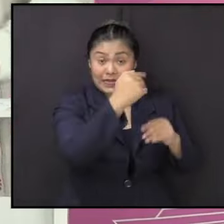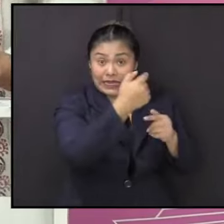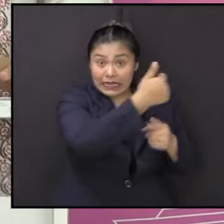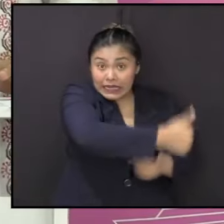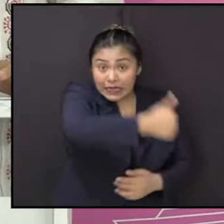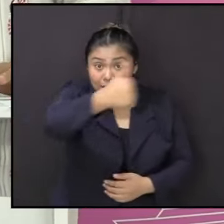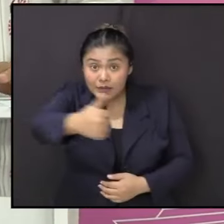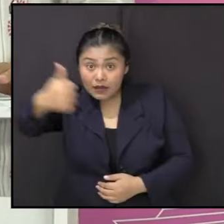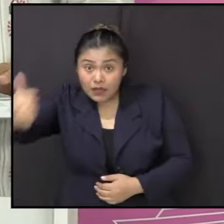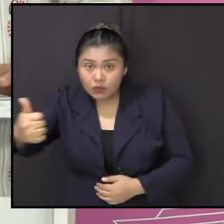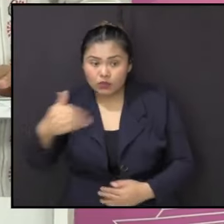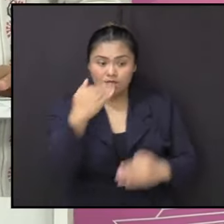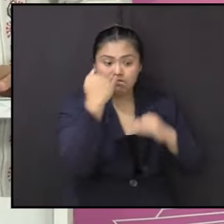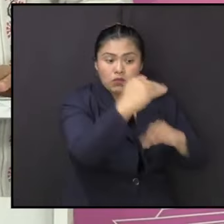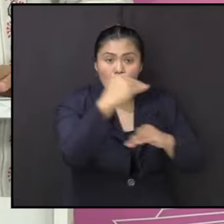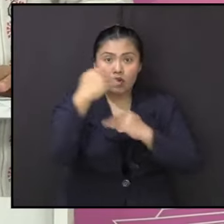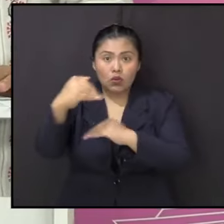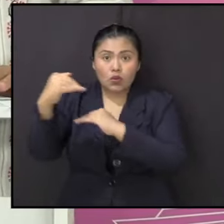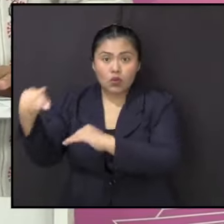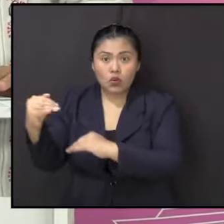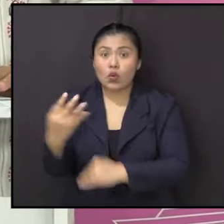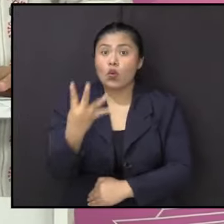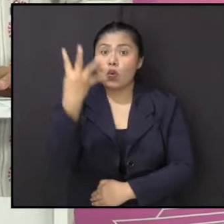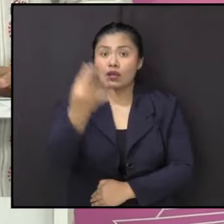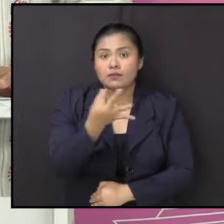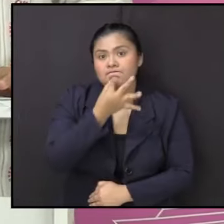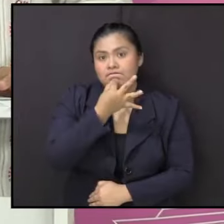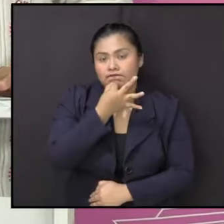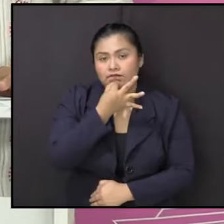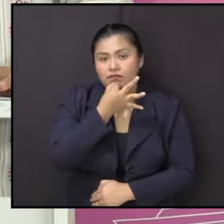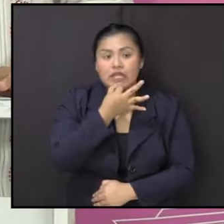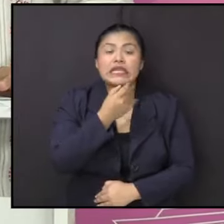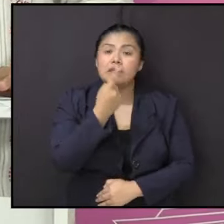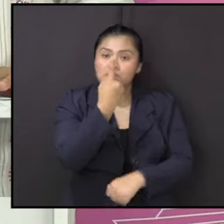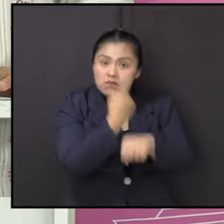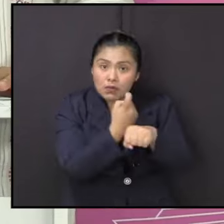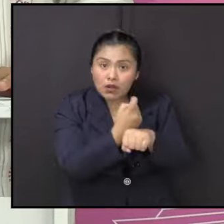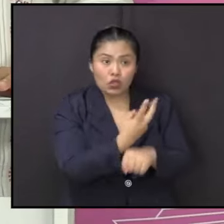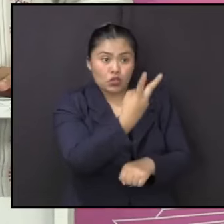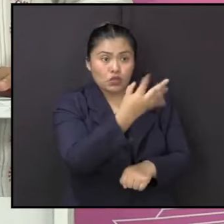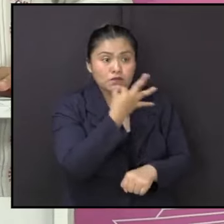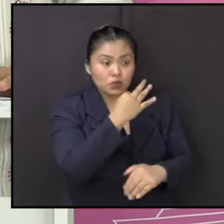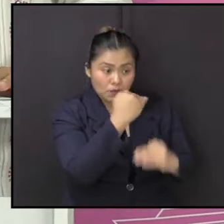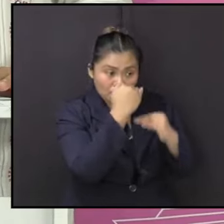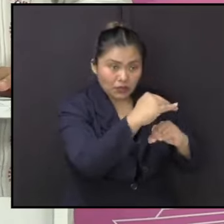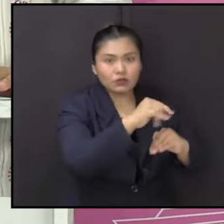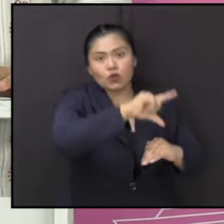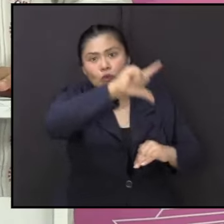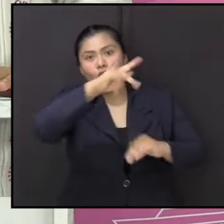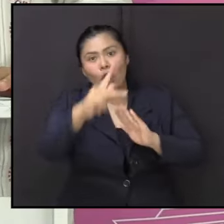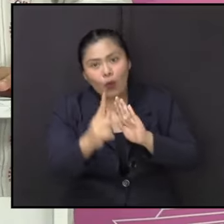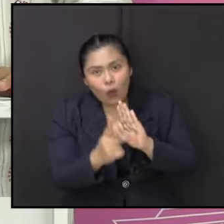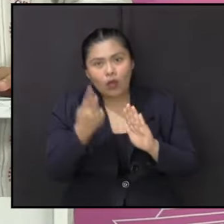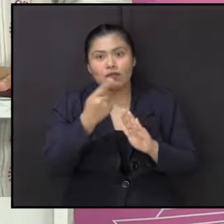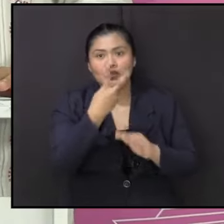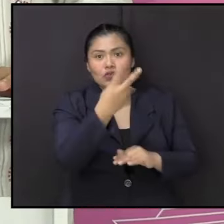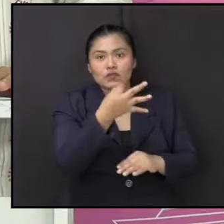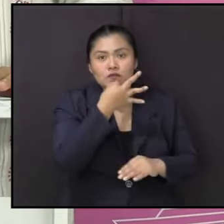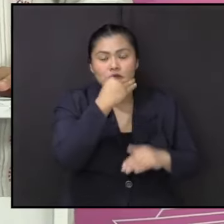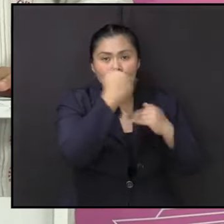esta primera participación tendrán hasta 2 minutos como máximo. Iniciamos con la candidata de Movimiento Ciudadano,